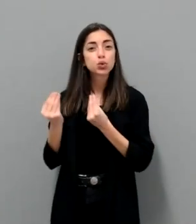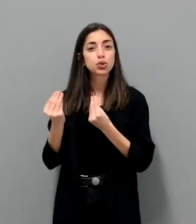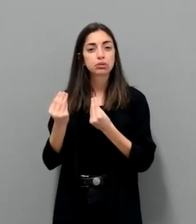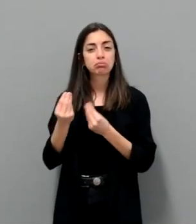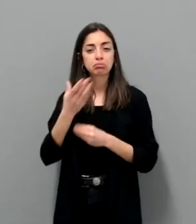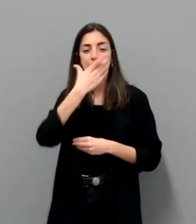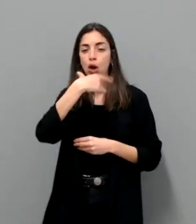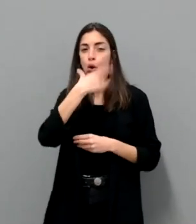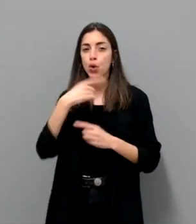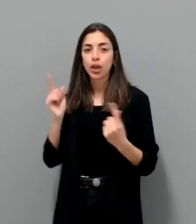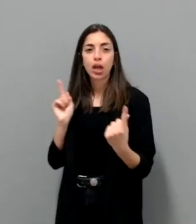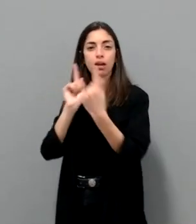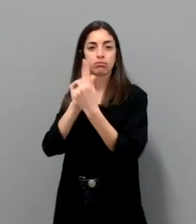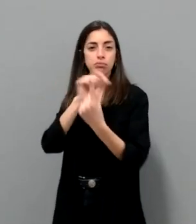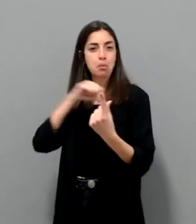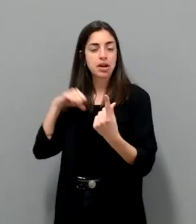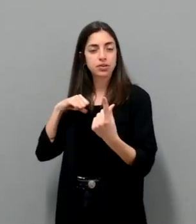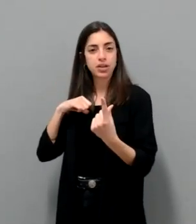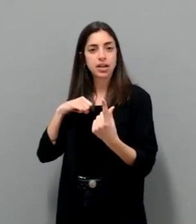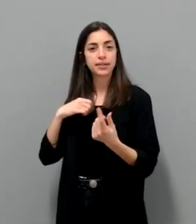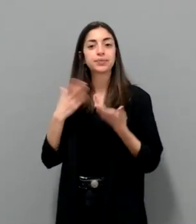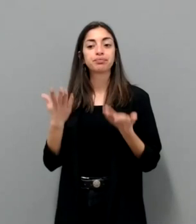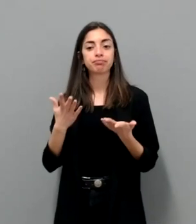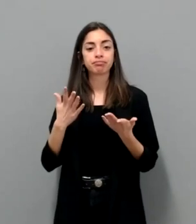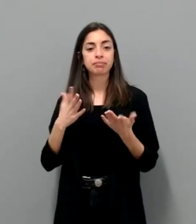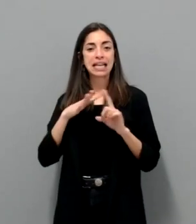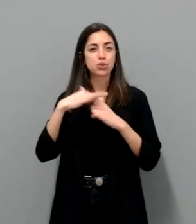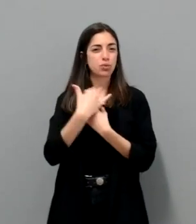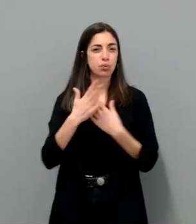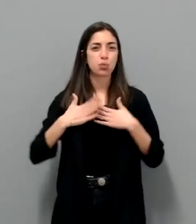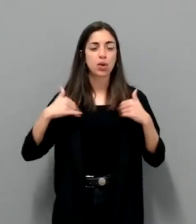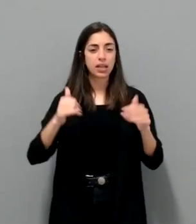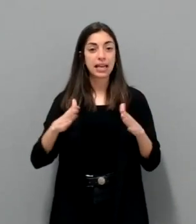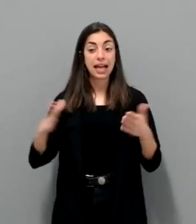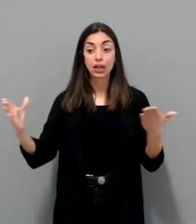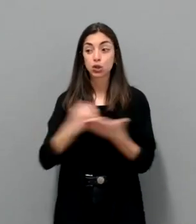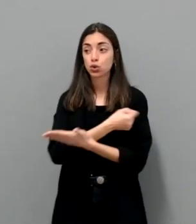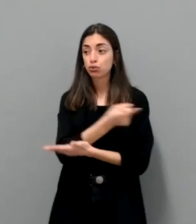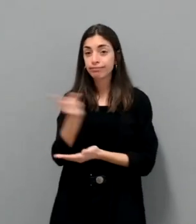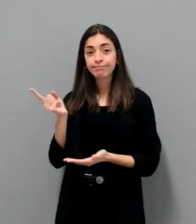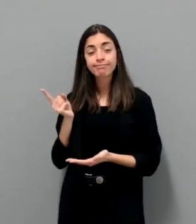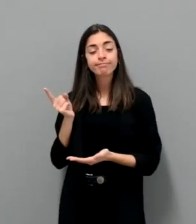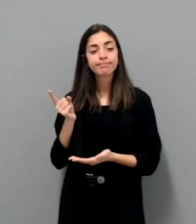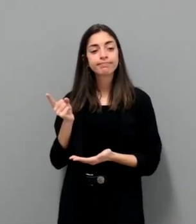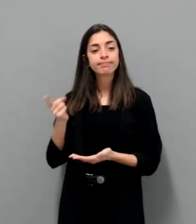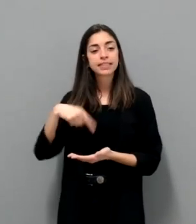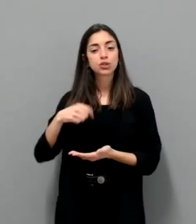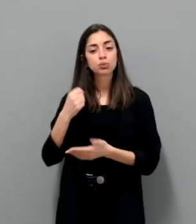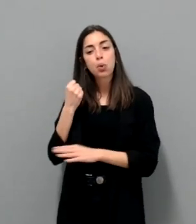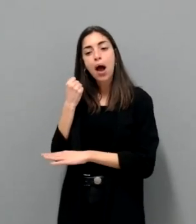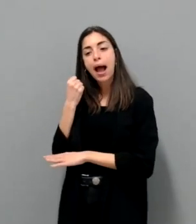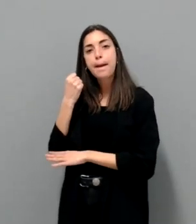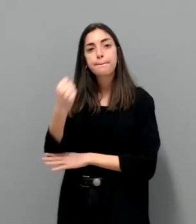mano. Y en cualquier caso, a todas ellas les presta siempre su apoyo